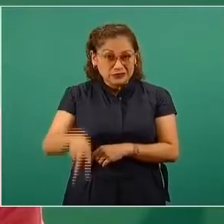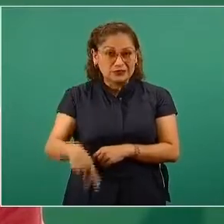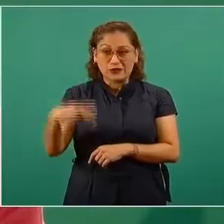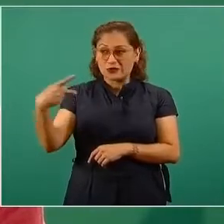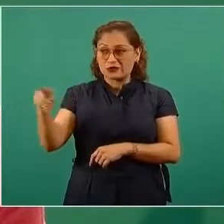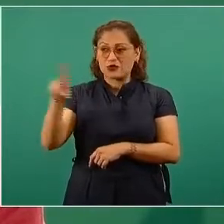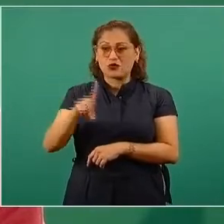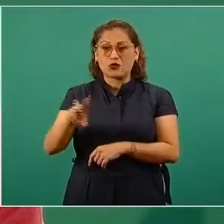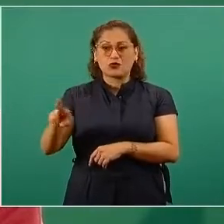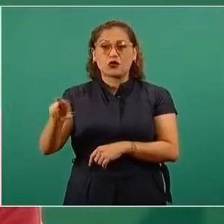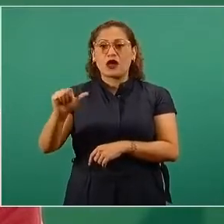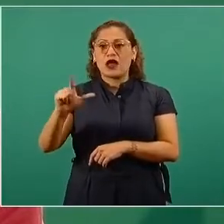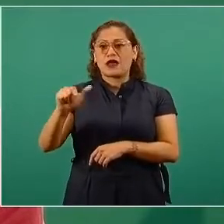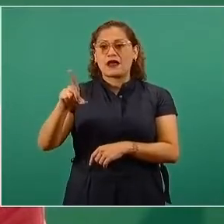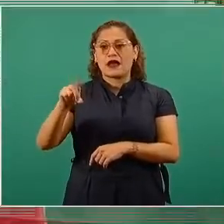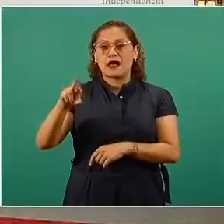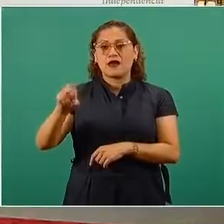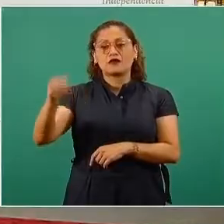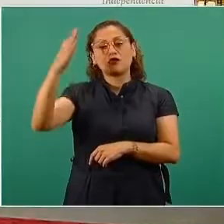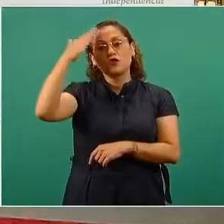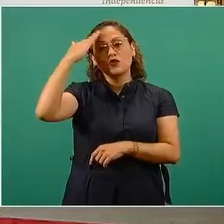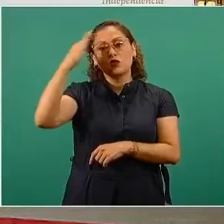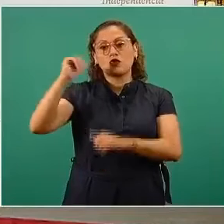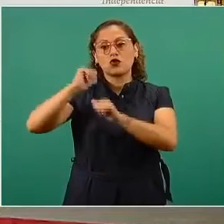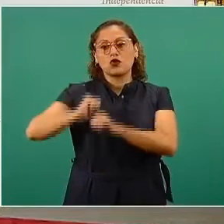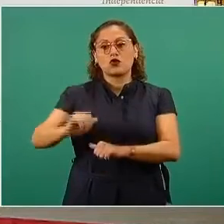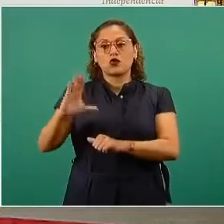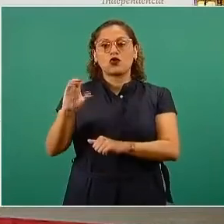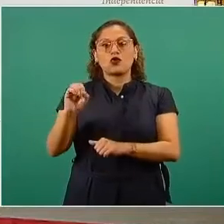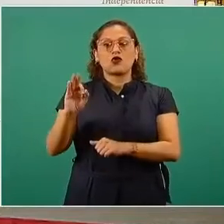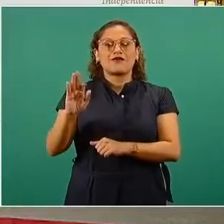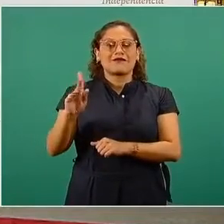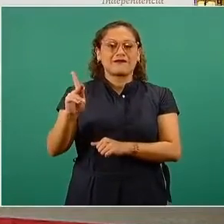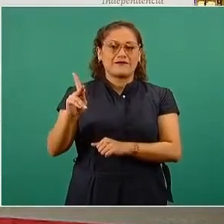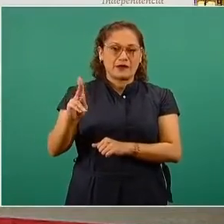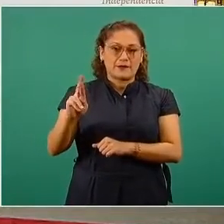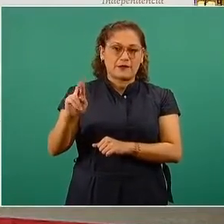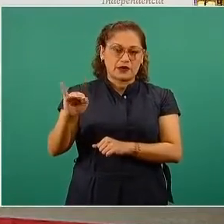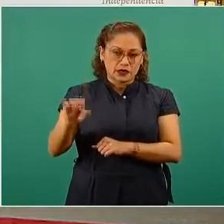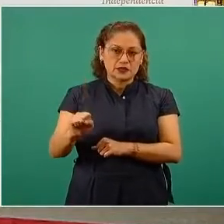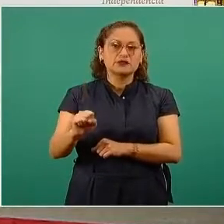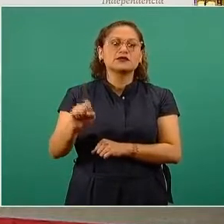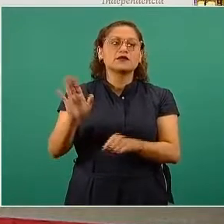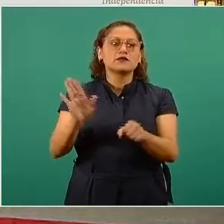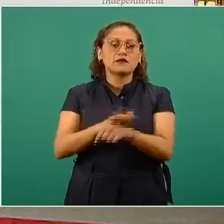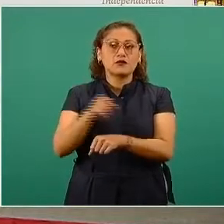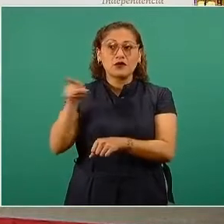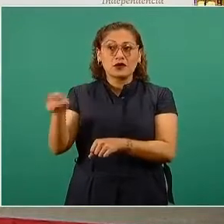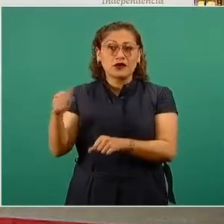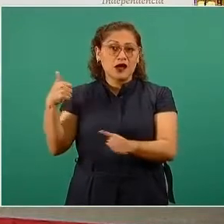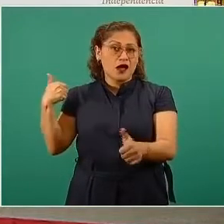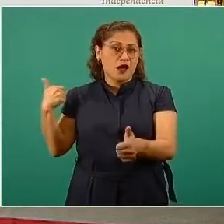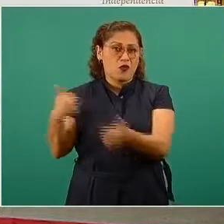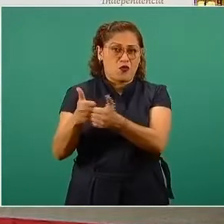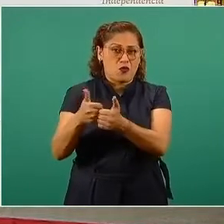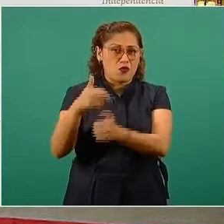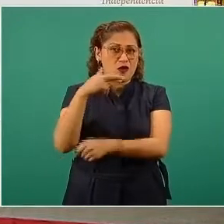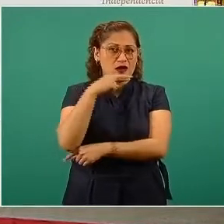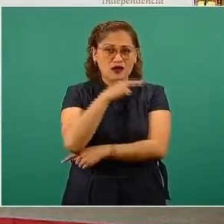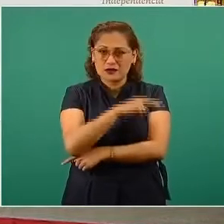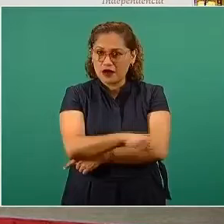el doctor Alejandro Sbarch, titular de la COFEPRIS, porque efectivamente en muy pocos meses avanzó lo que no se había avanzado en 2